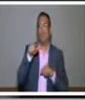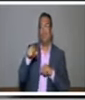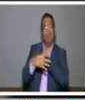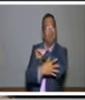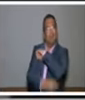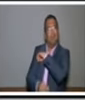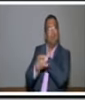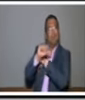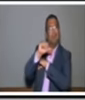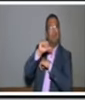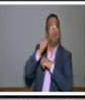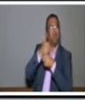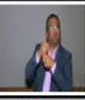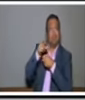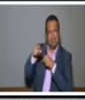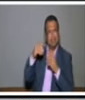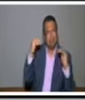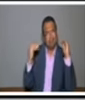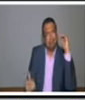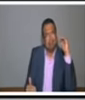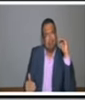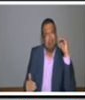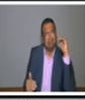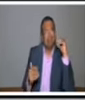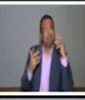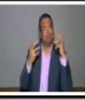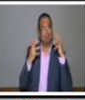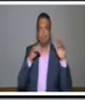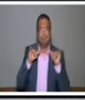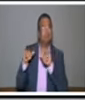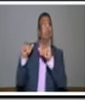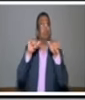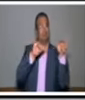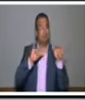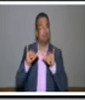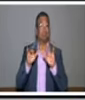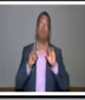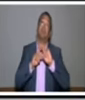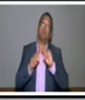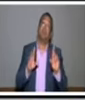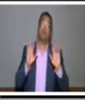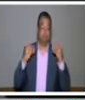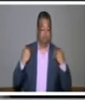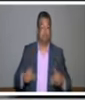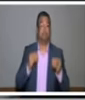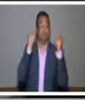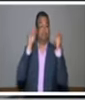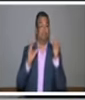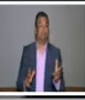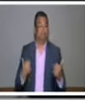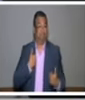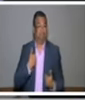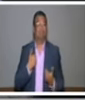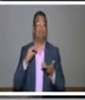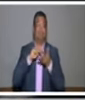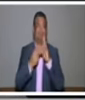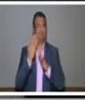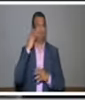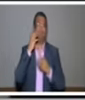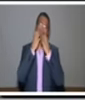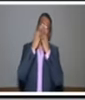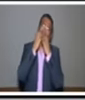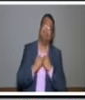empobrecidas en Ajunta. Yo quiero las mismas escuelas en todos los lugares y lo mejor posible. Pero como tú dices, yo soy educador. Nadie aprecia mejor que yo